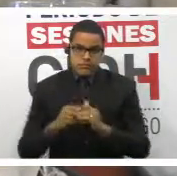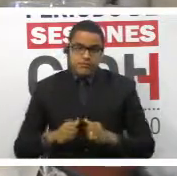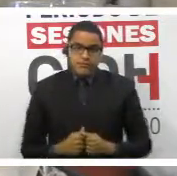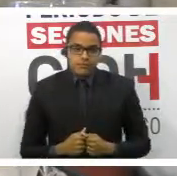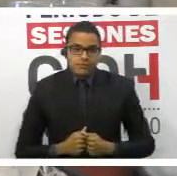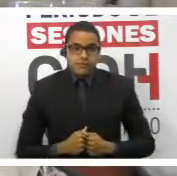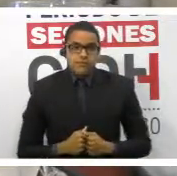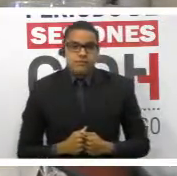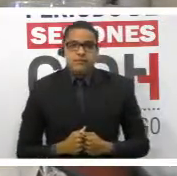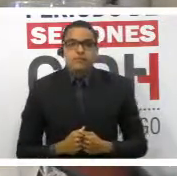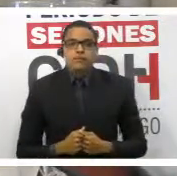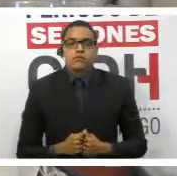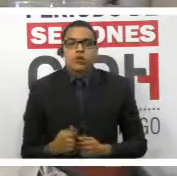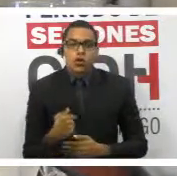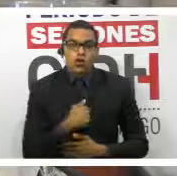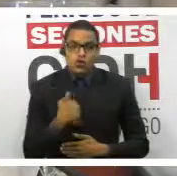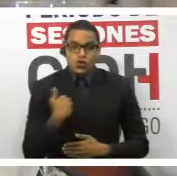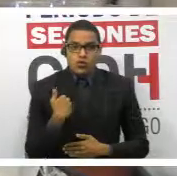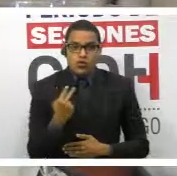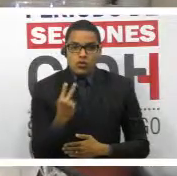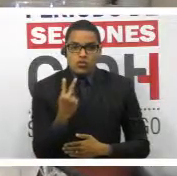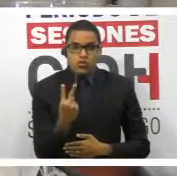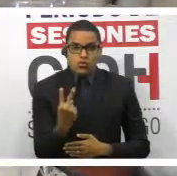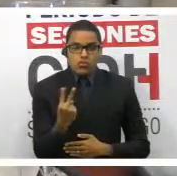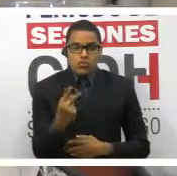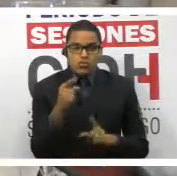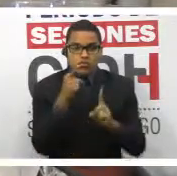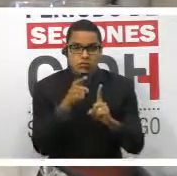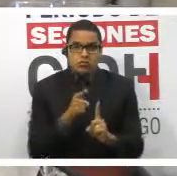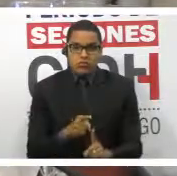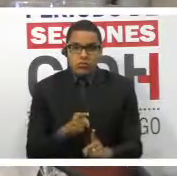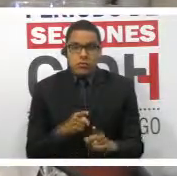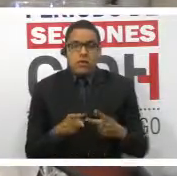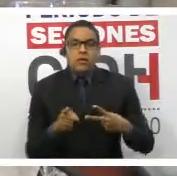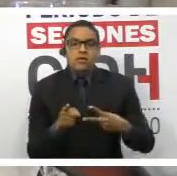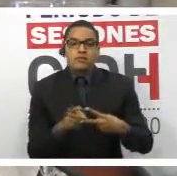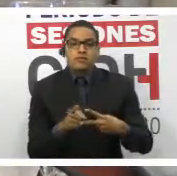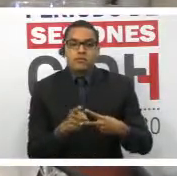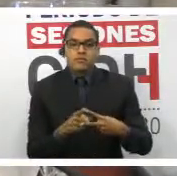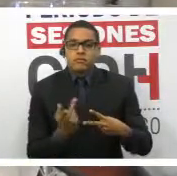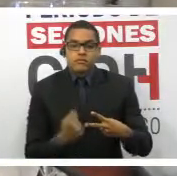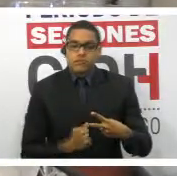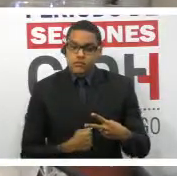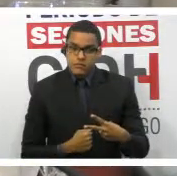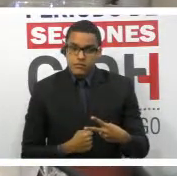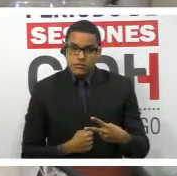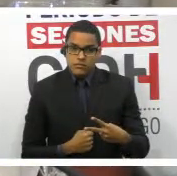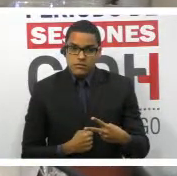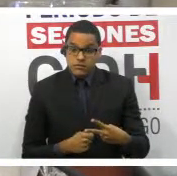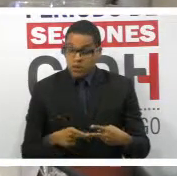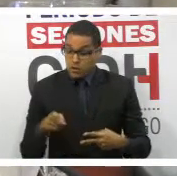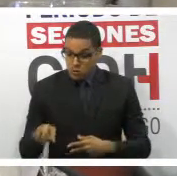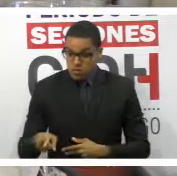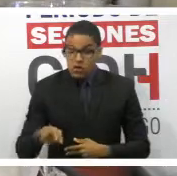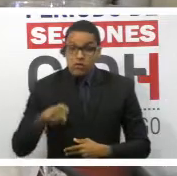y ahí yo tengo 22 puntos el primero es el derecho a la accesibilidad